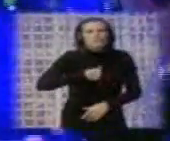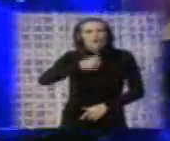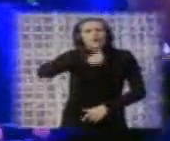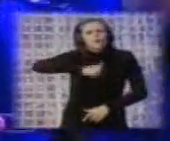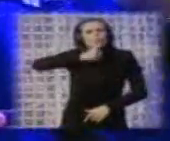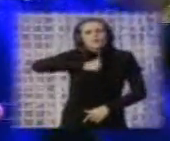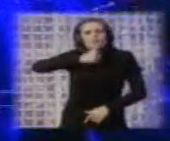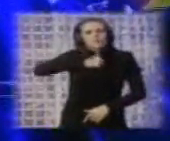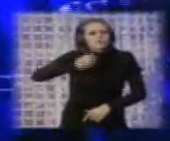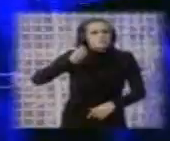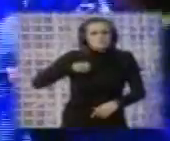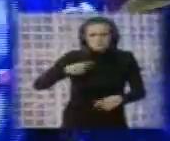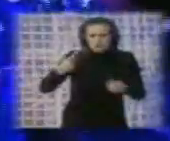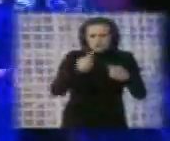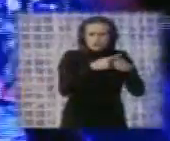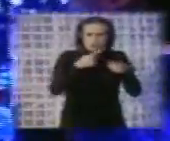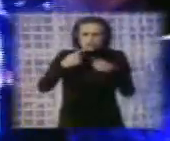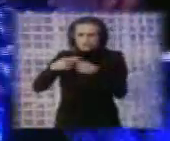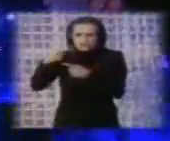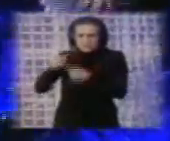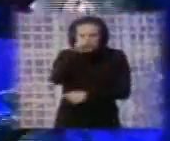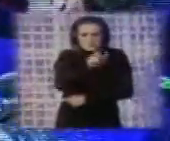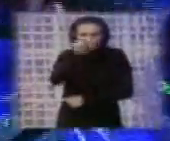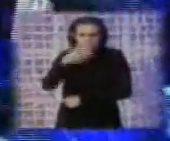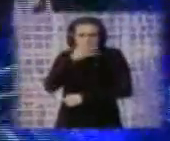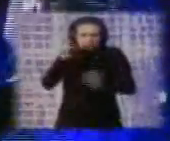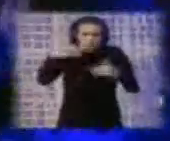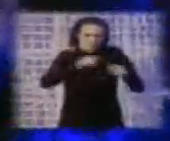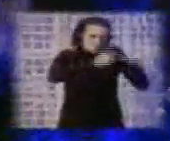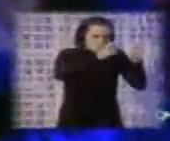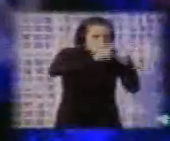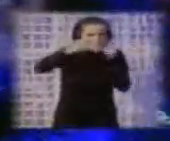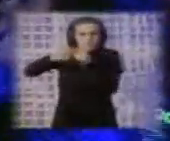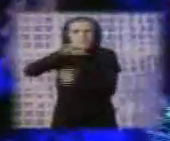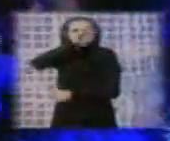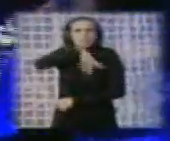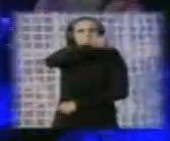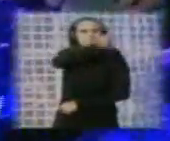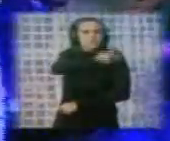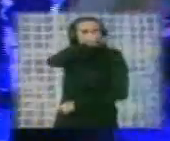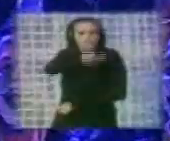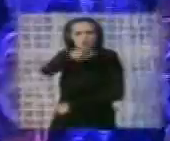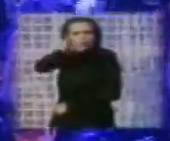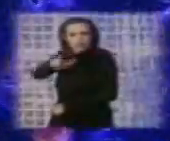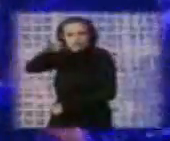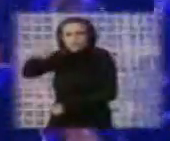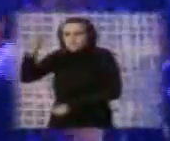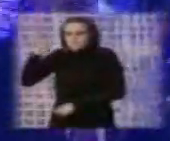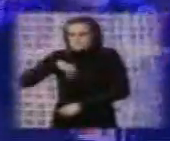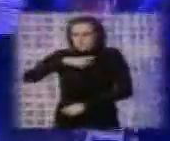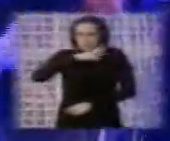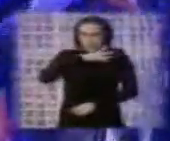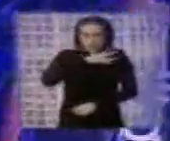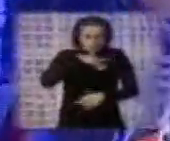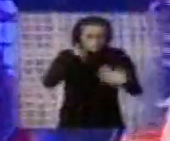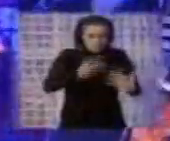Aguantando los destrozos de gente sin escrúpulos. Eran humanos como los que ahora